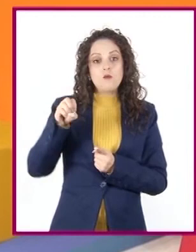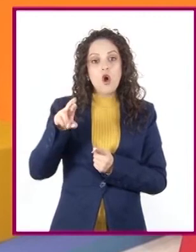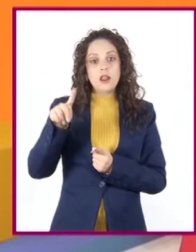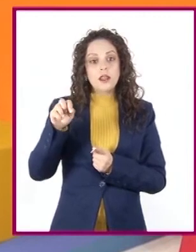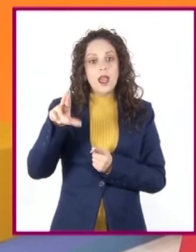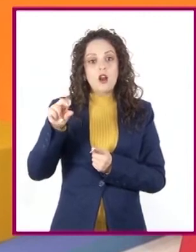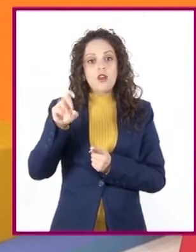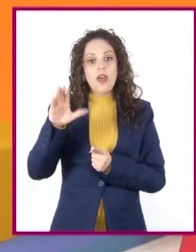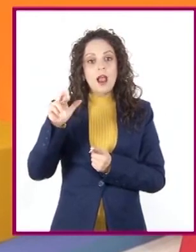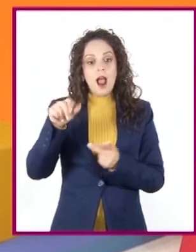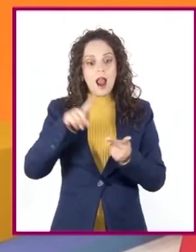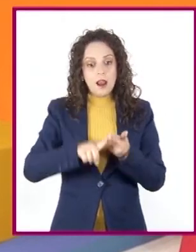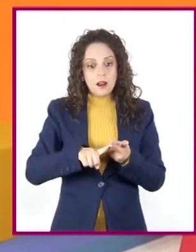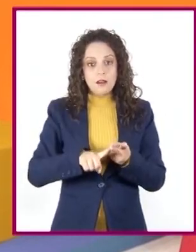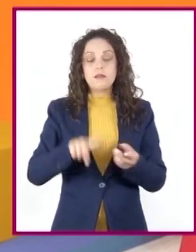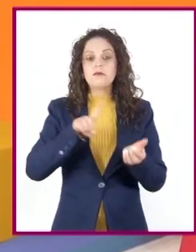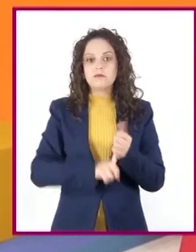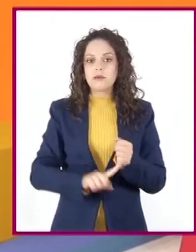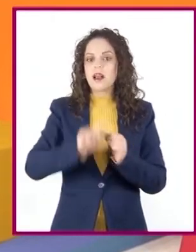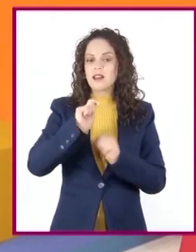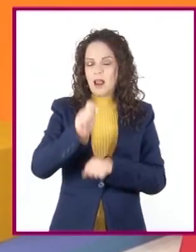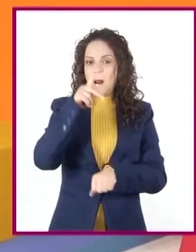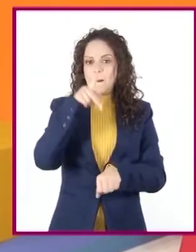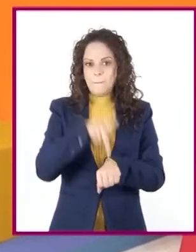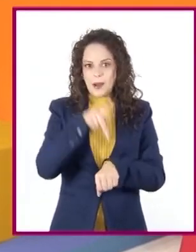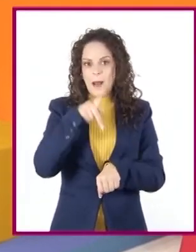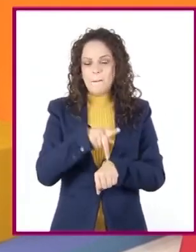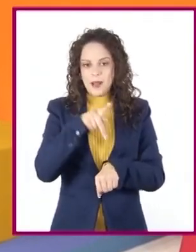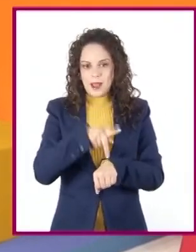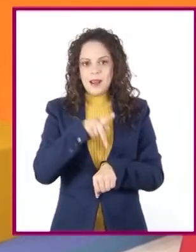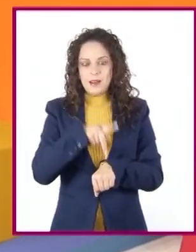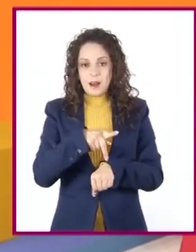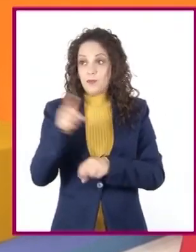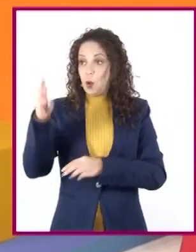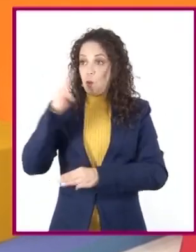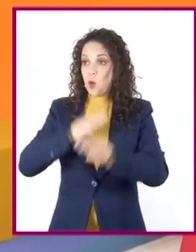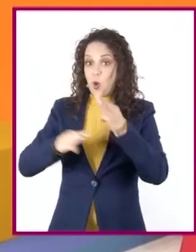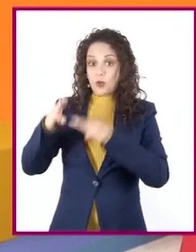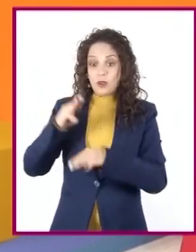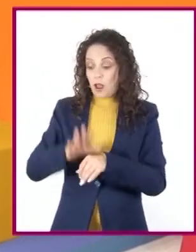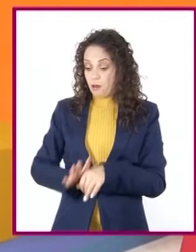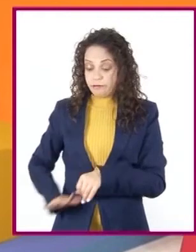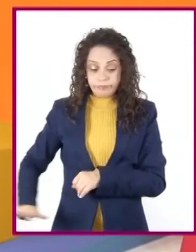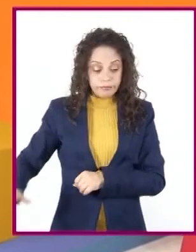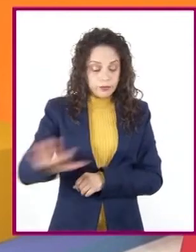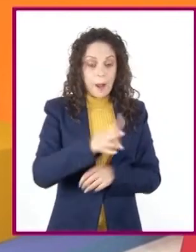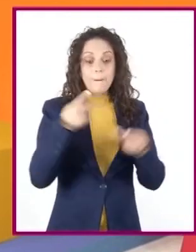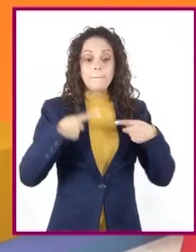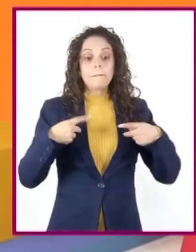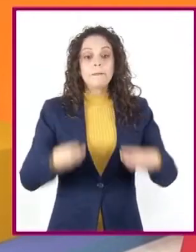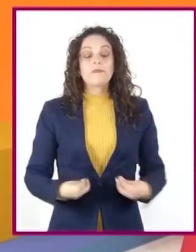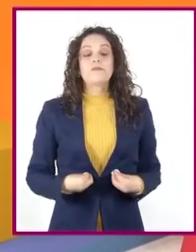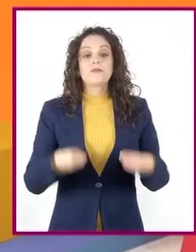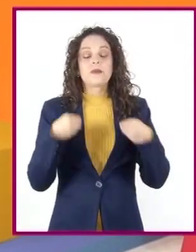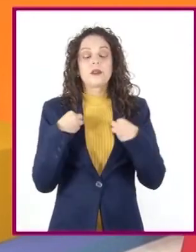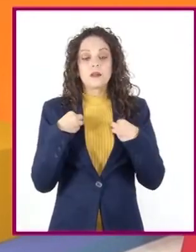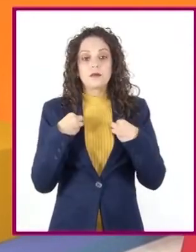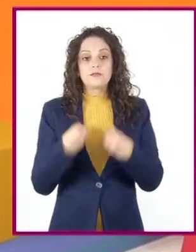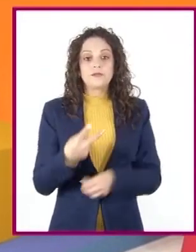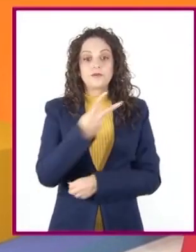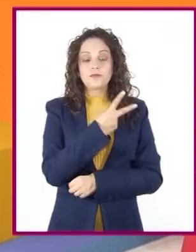de mampostería de piedra. En las laderas de la montaña, la población vivía en más de